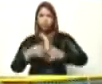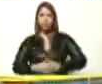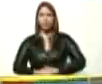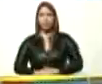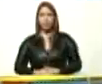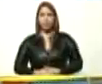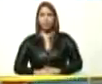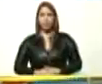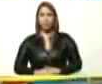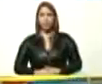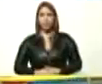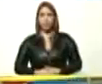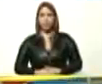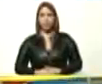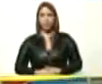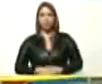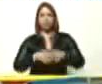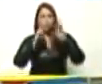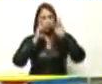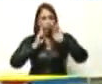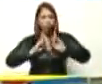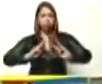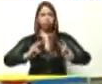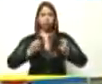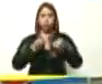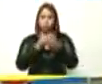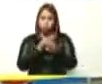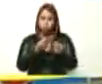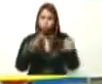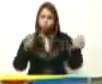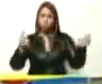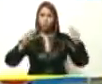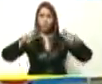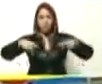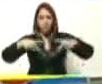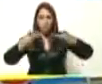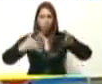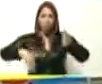para refrescar, para renovar,